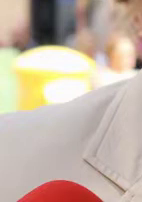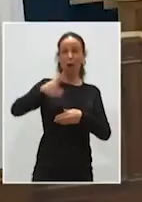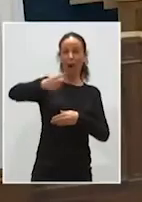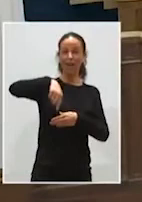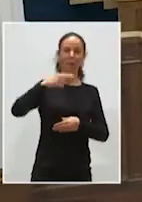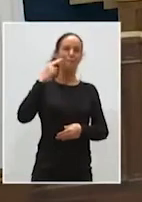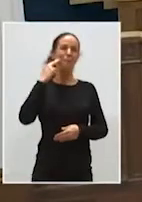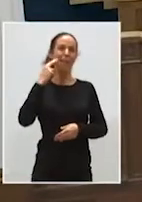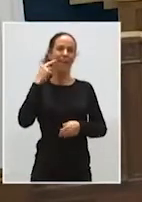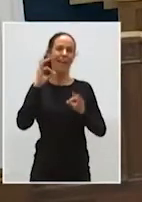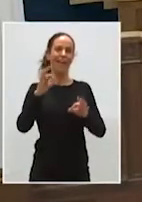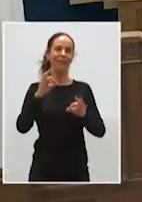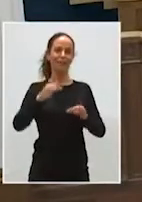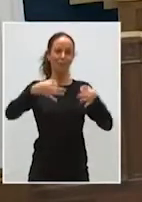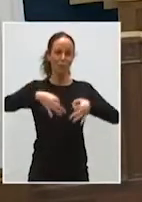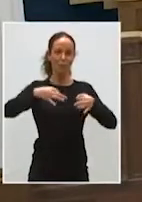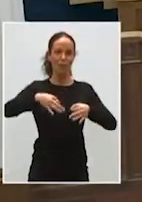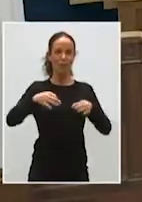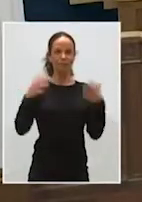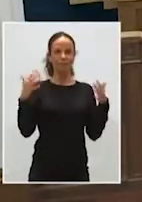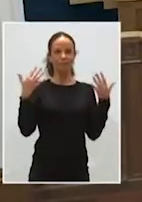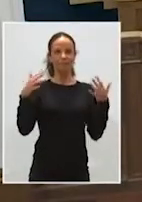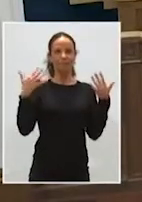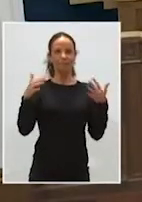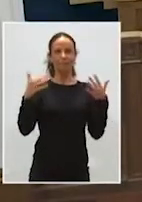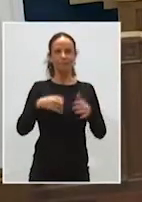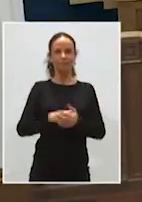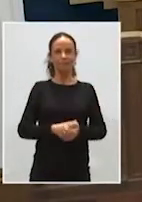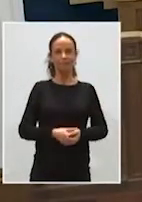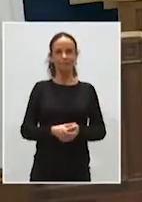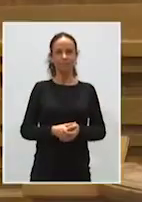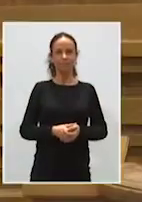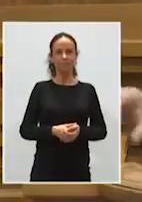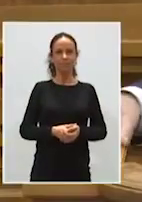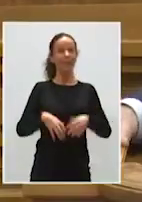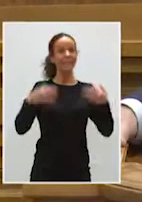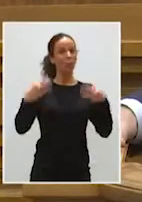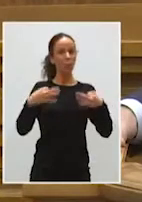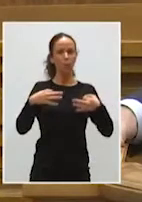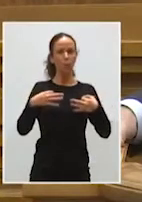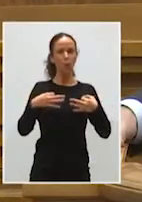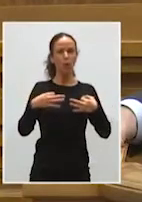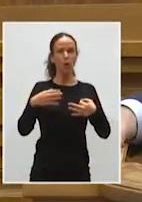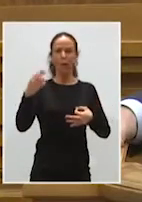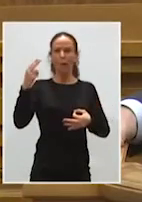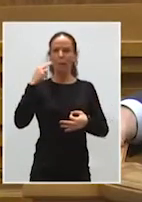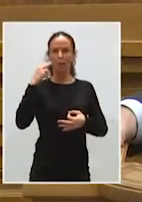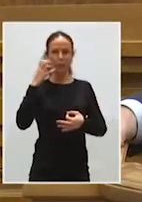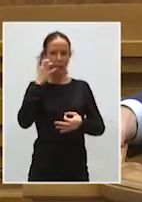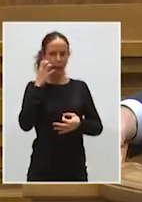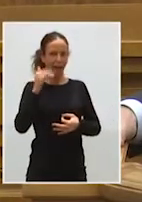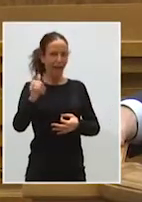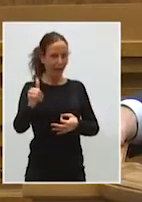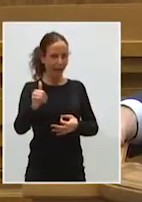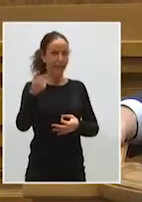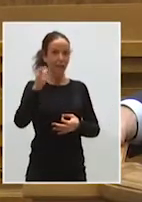además de esto núñez ha señalado que los gobiernos socialistas deberían dar ejemplo ya que añade que el gobierno de sánchez y de page son los gobiernos más caros de